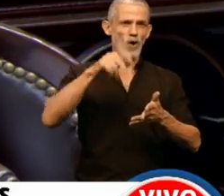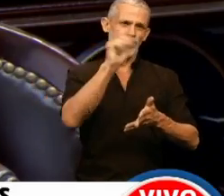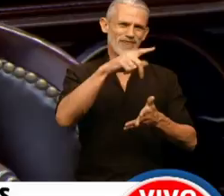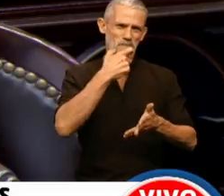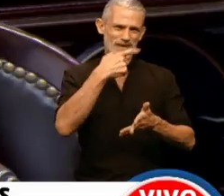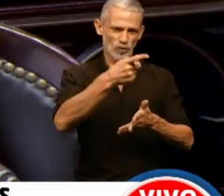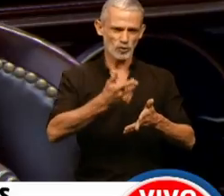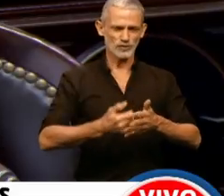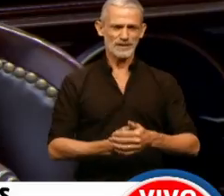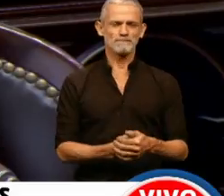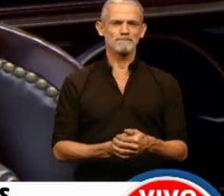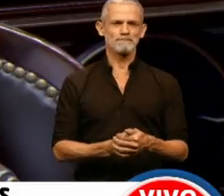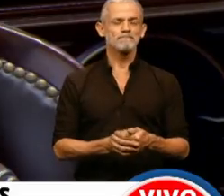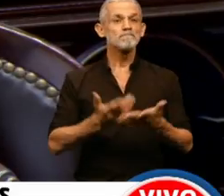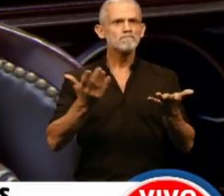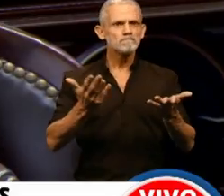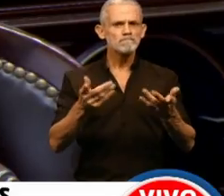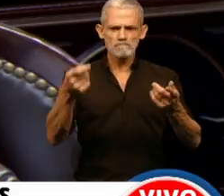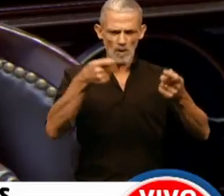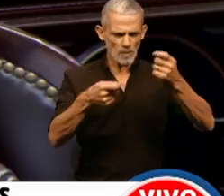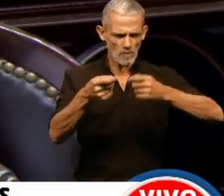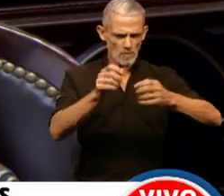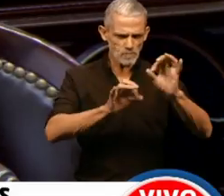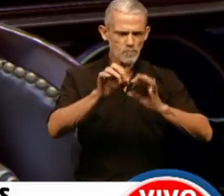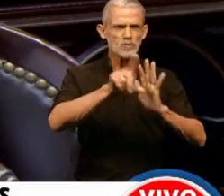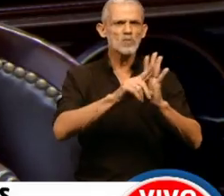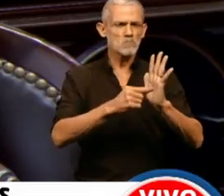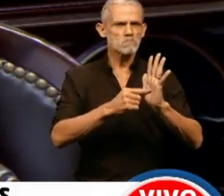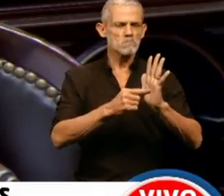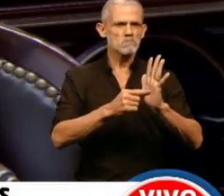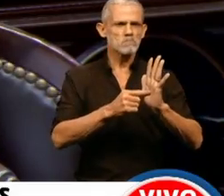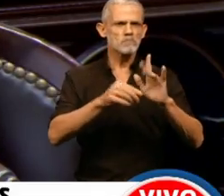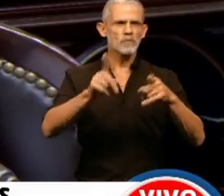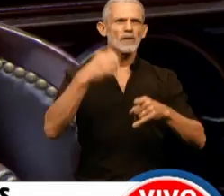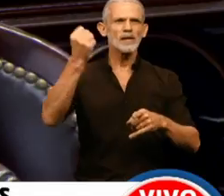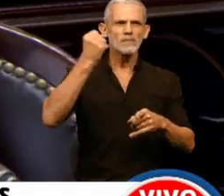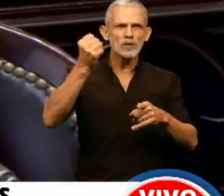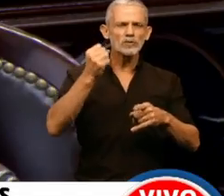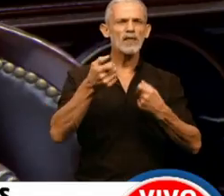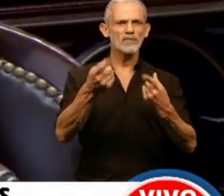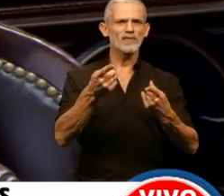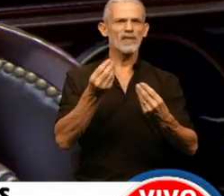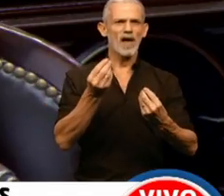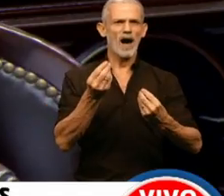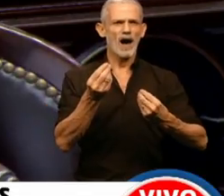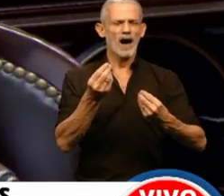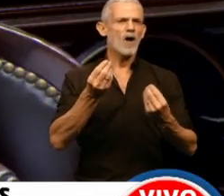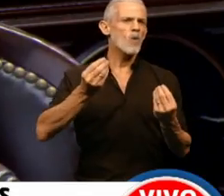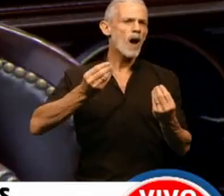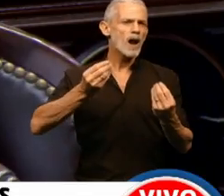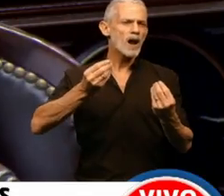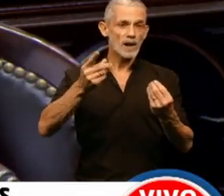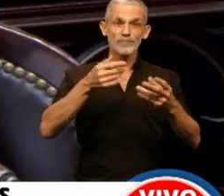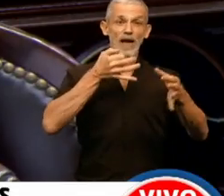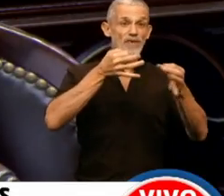mendoza y así como creo que hay que destacar y resaltar la medida